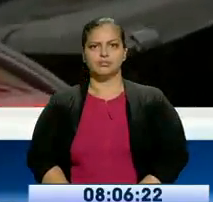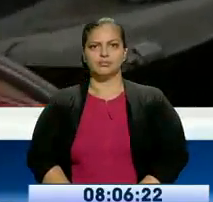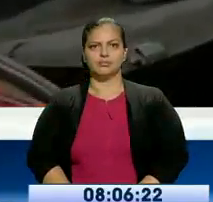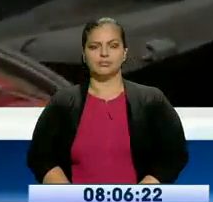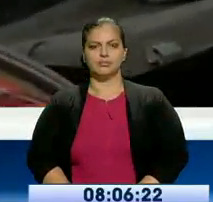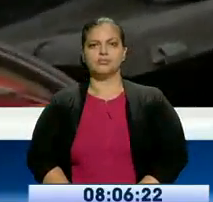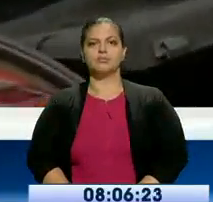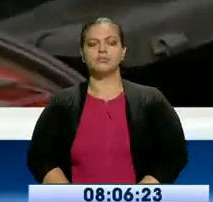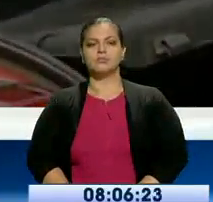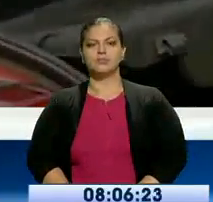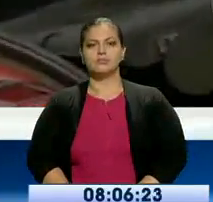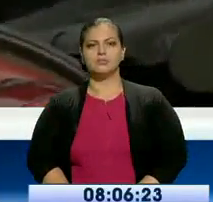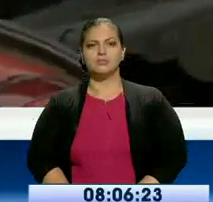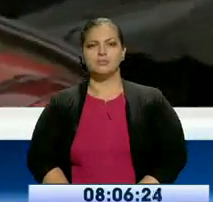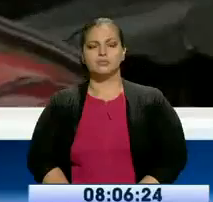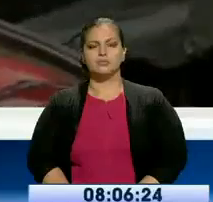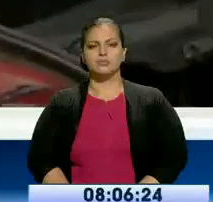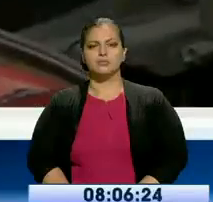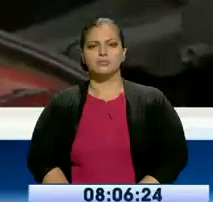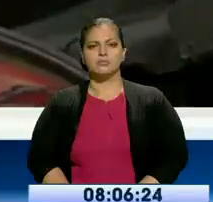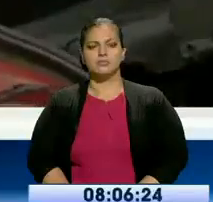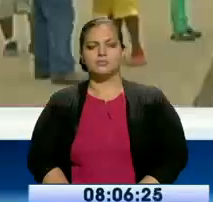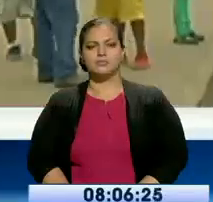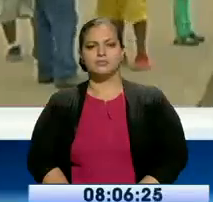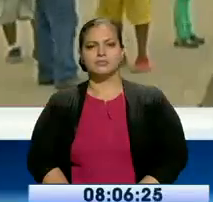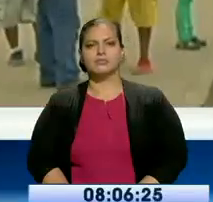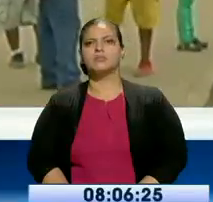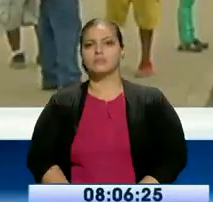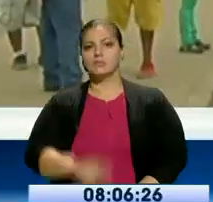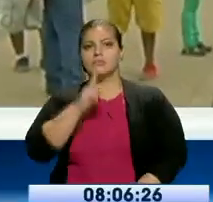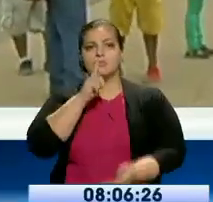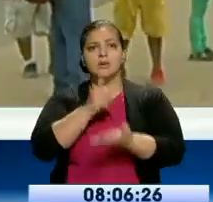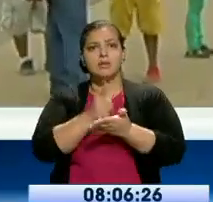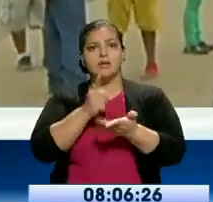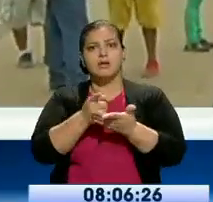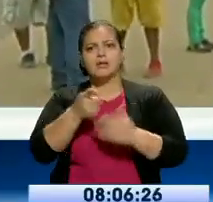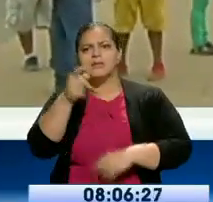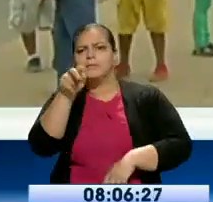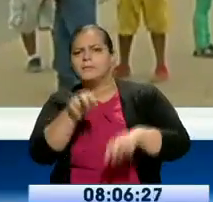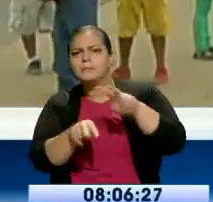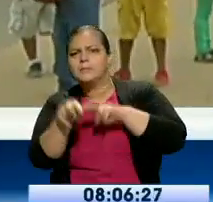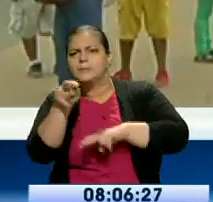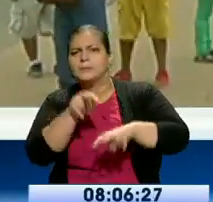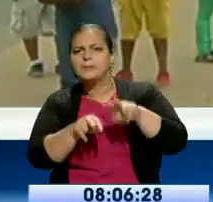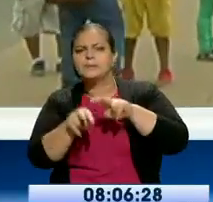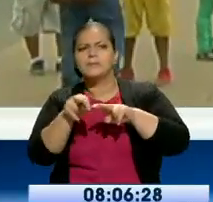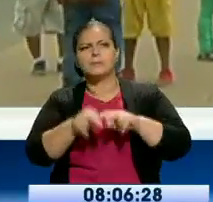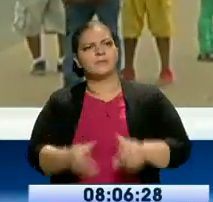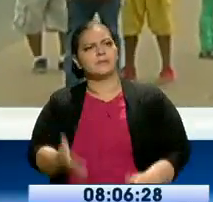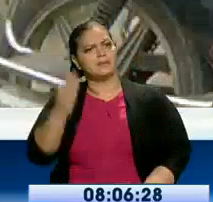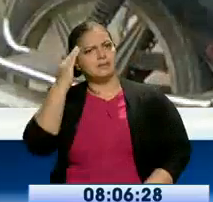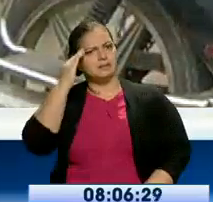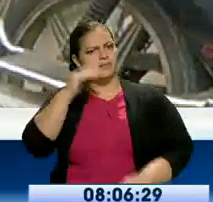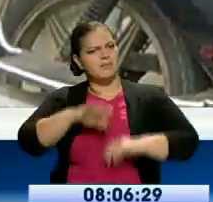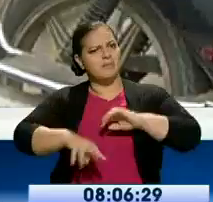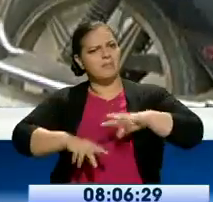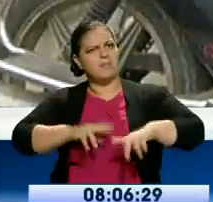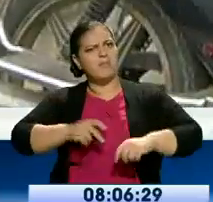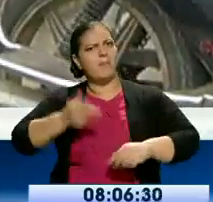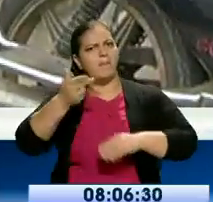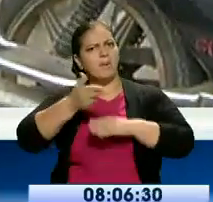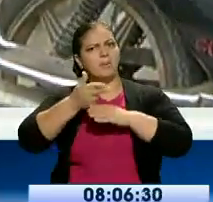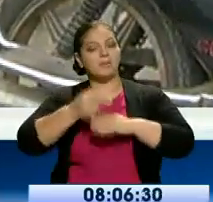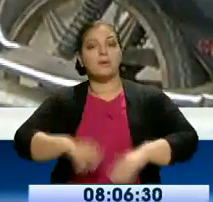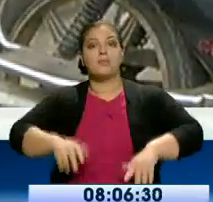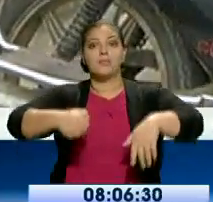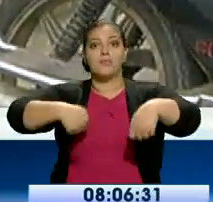entre otras cosas, es una de las causales de los diferentes problemas, especialmente relacionados con la seguridad ciudadana. Varias